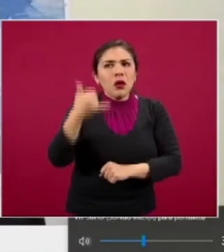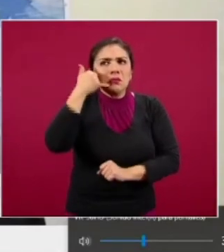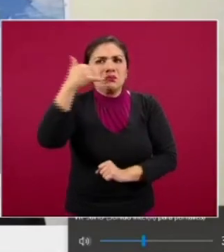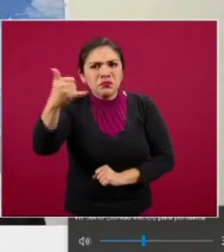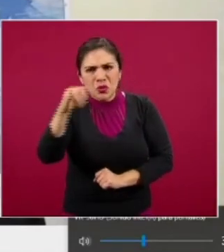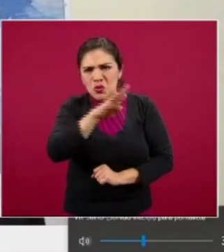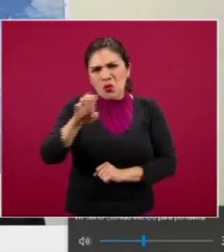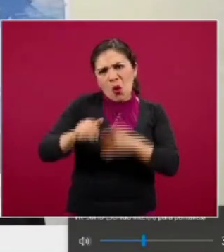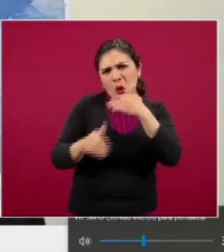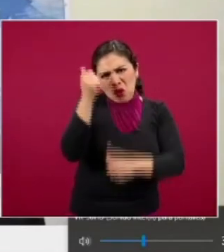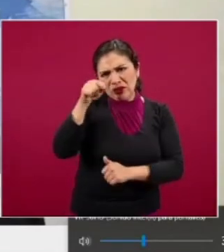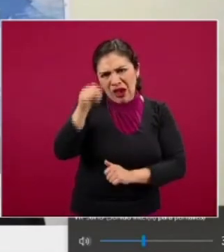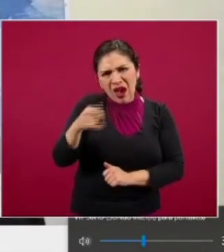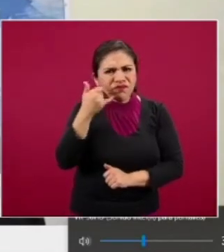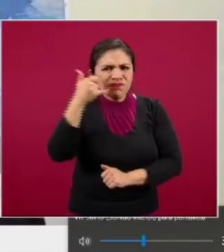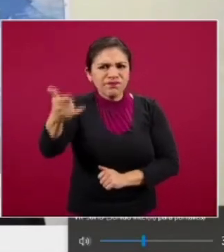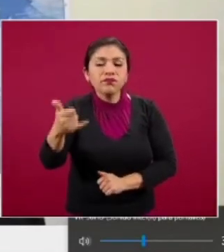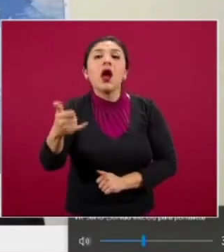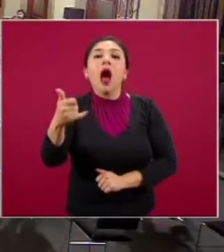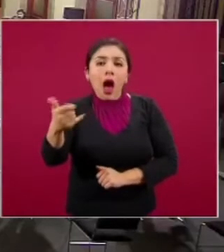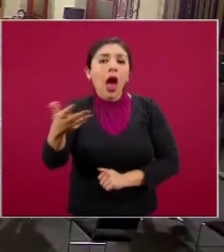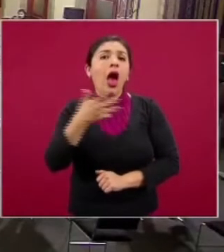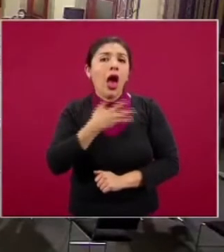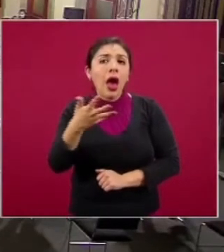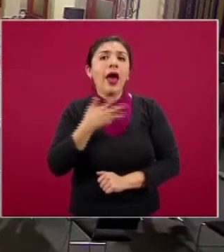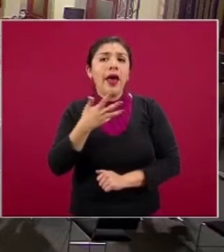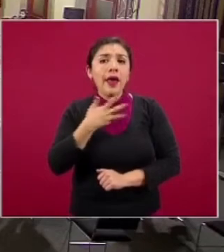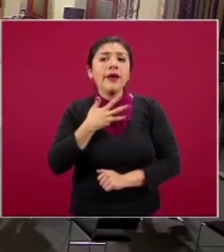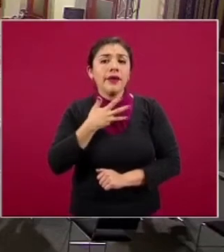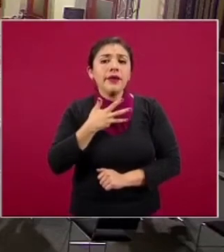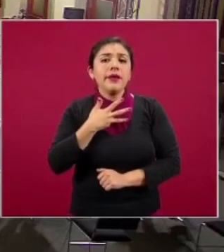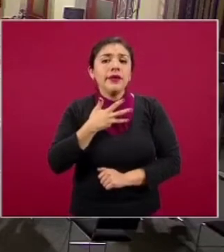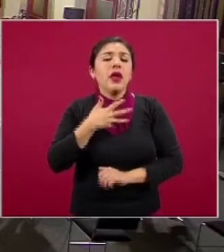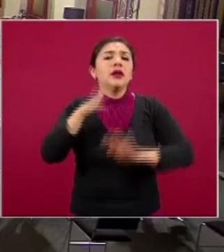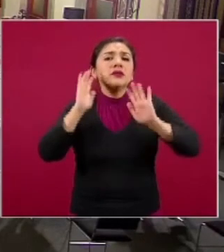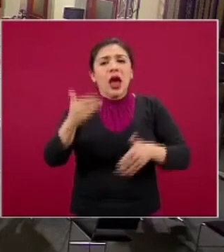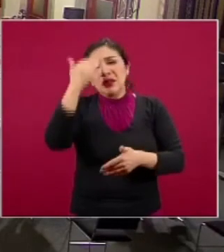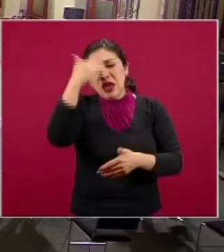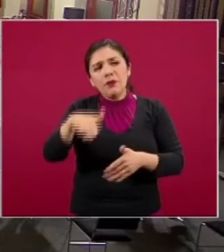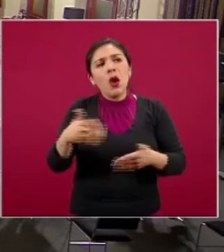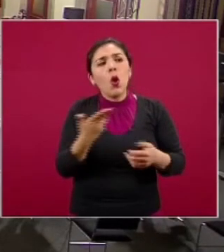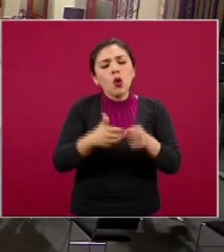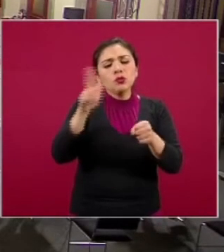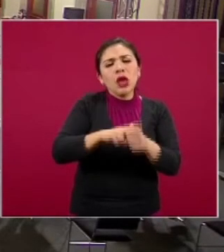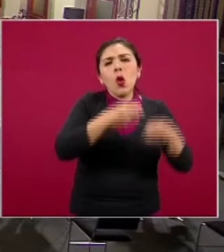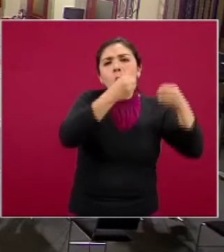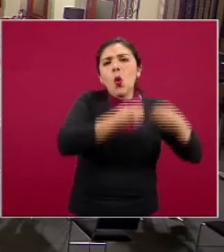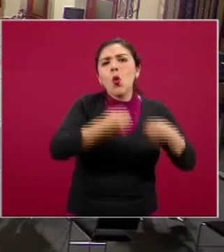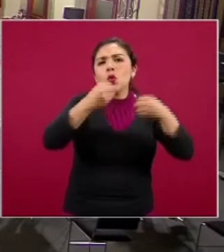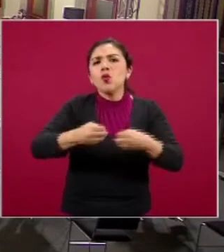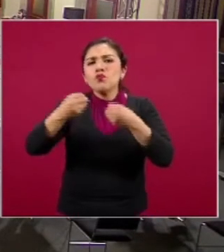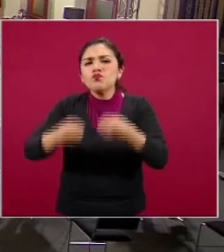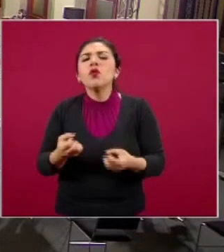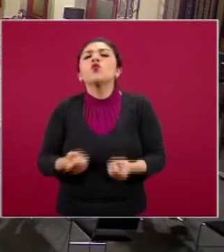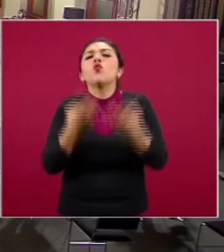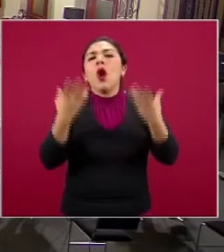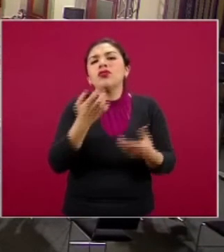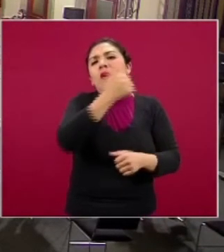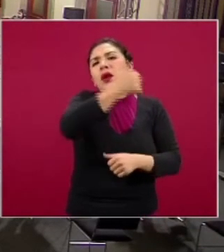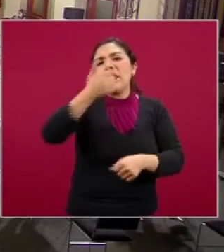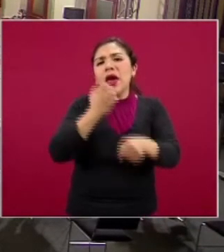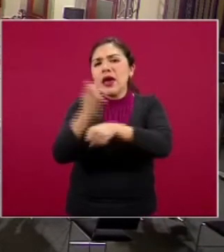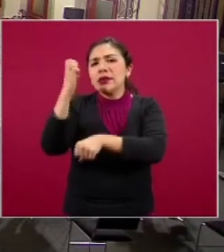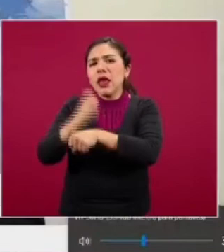mecanismo de atención telefónica tienen actualizada la ocupación hospitalaria del Estado, y le